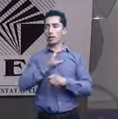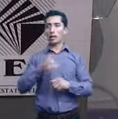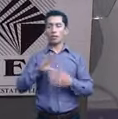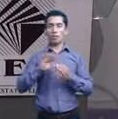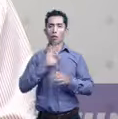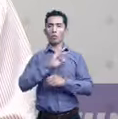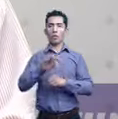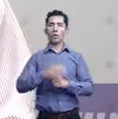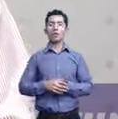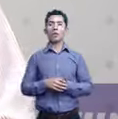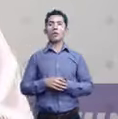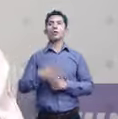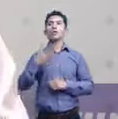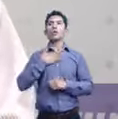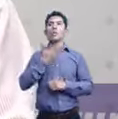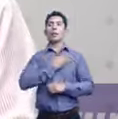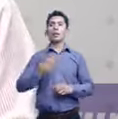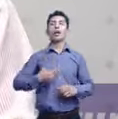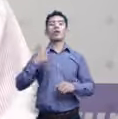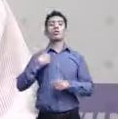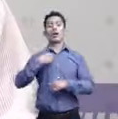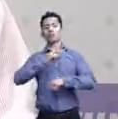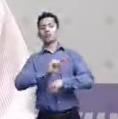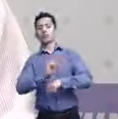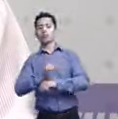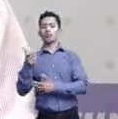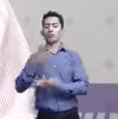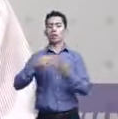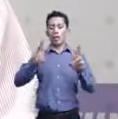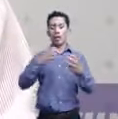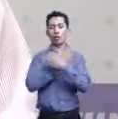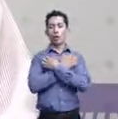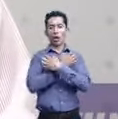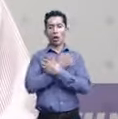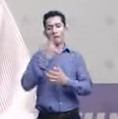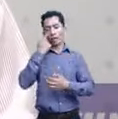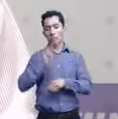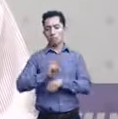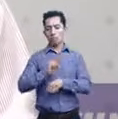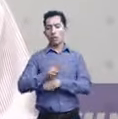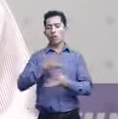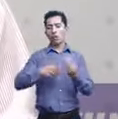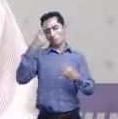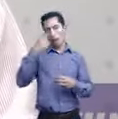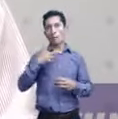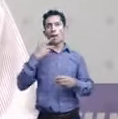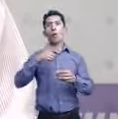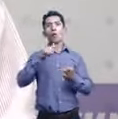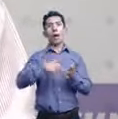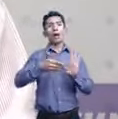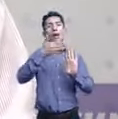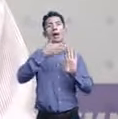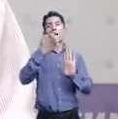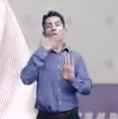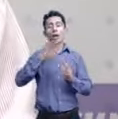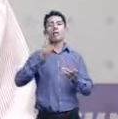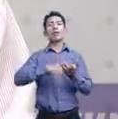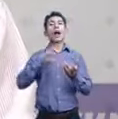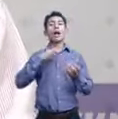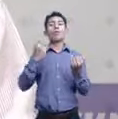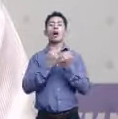tiene la palabra. Como presidente, vigilaré que el presupuesto en materia educativa se utilice para mejorar la infraestructura en las escuelas